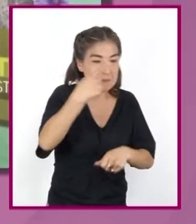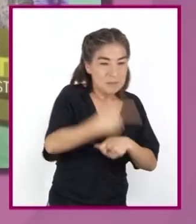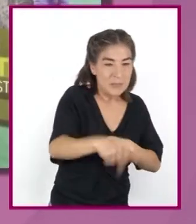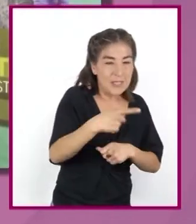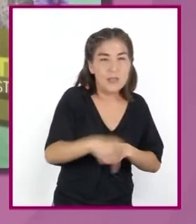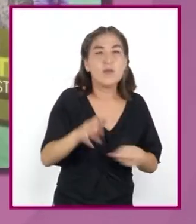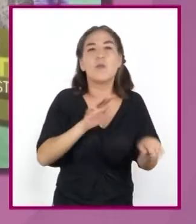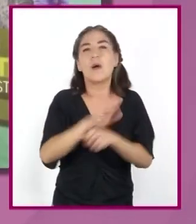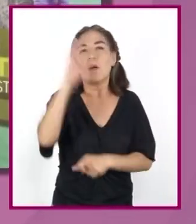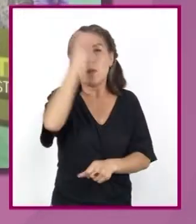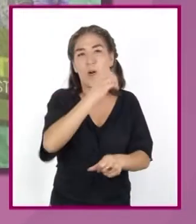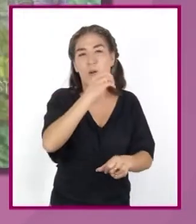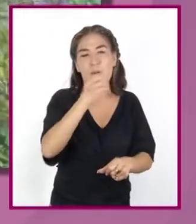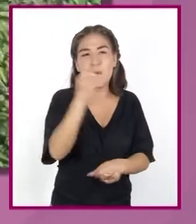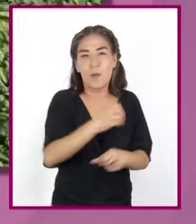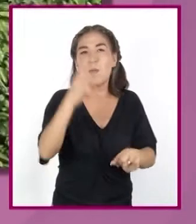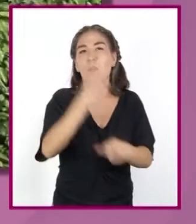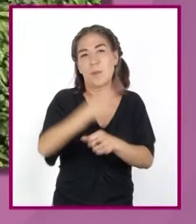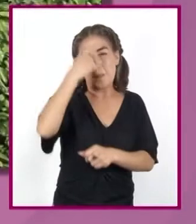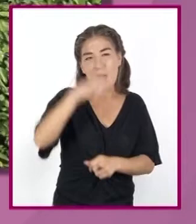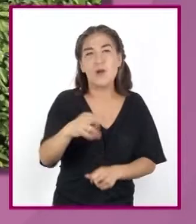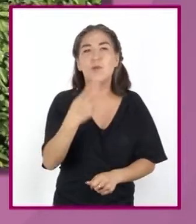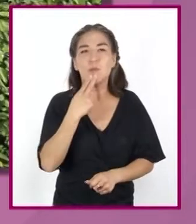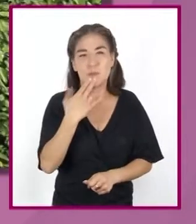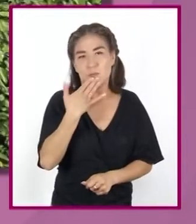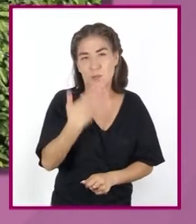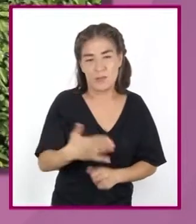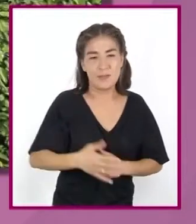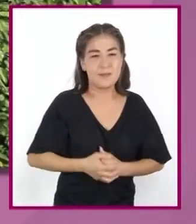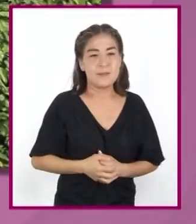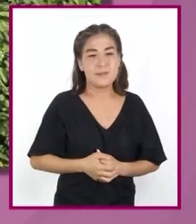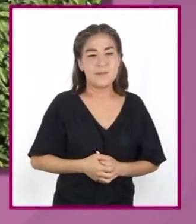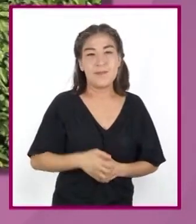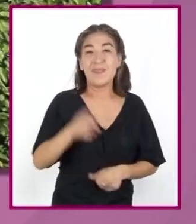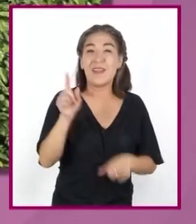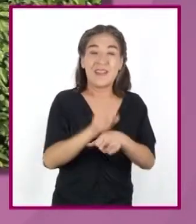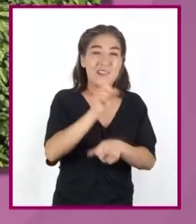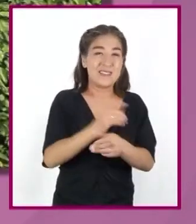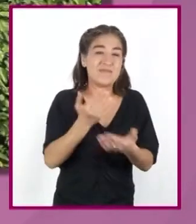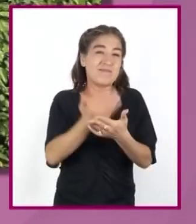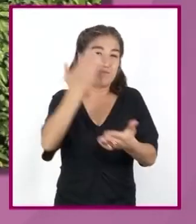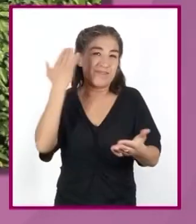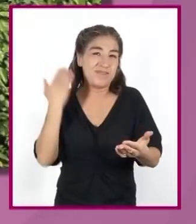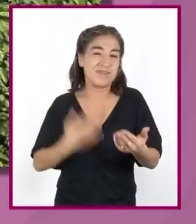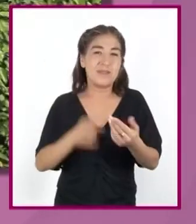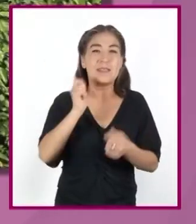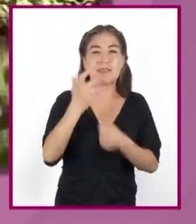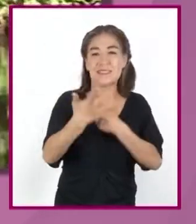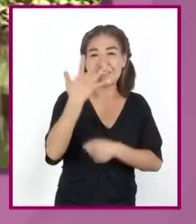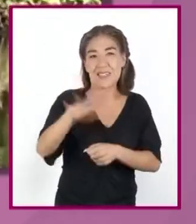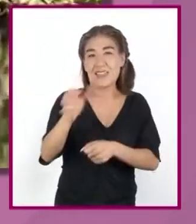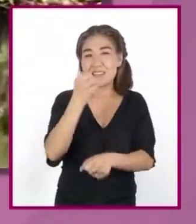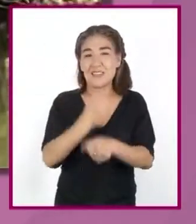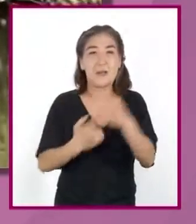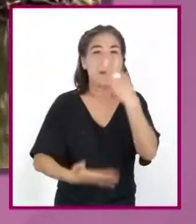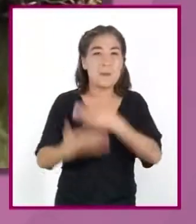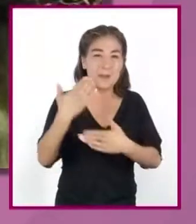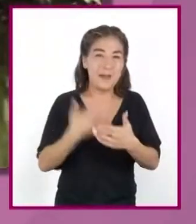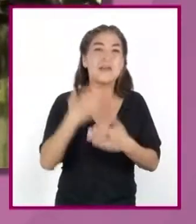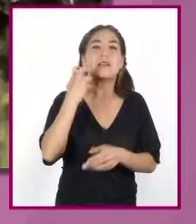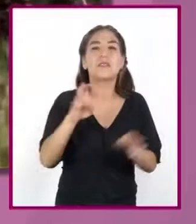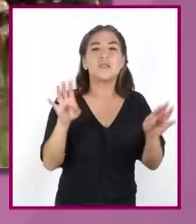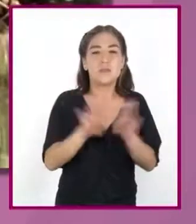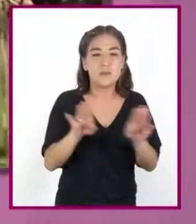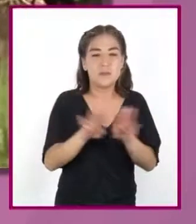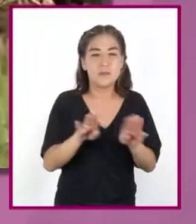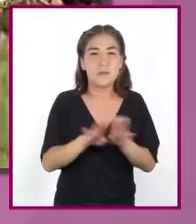y cuáles serían las oportunidades de uso. Desde hace más de una década, se han identificado regiones prioritarias para la conservación de sitios